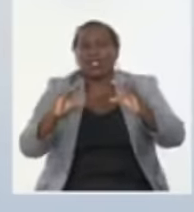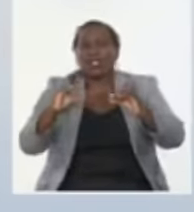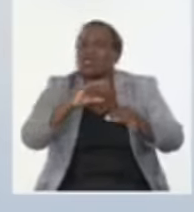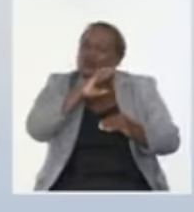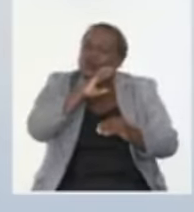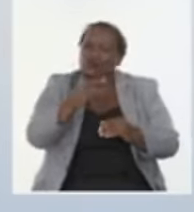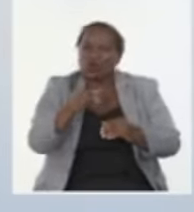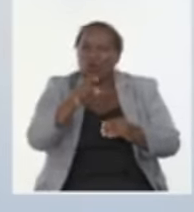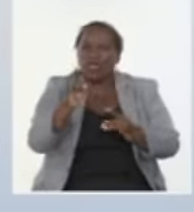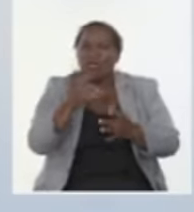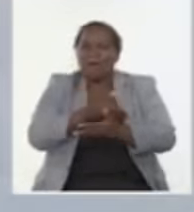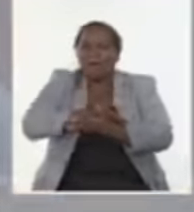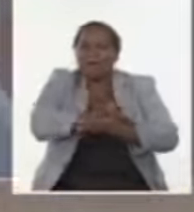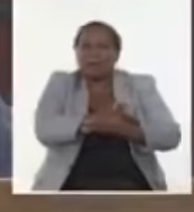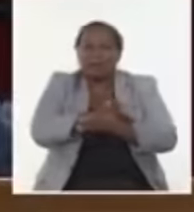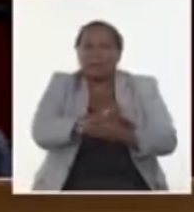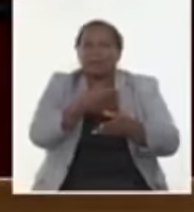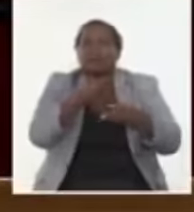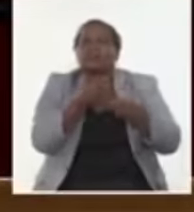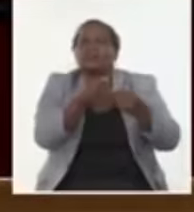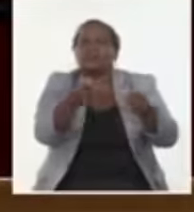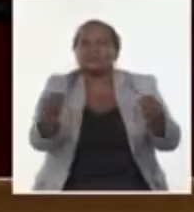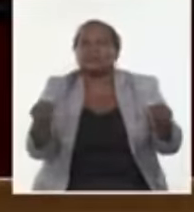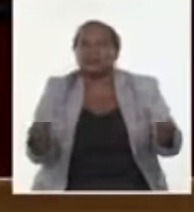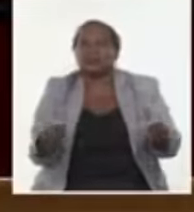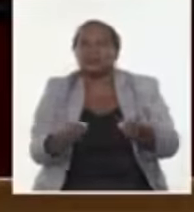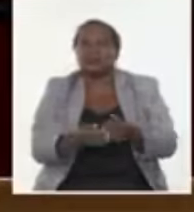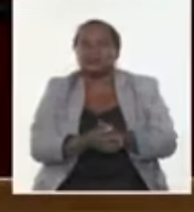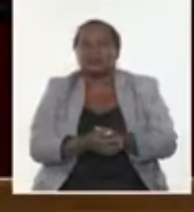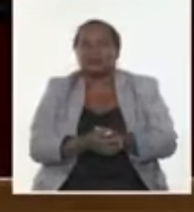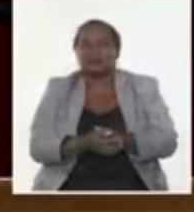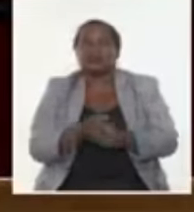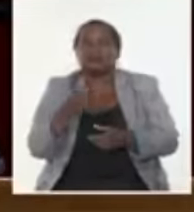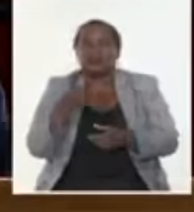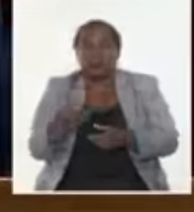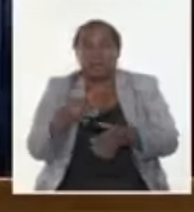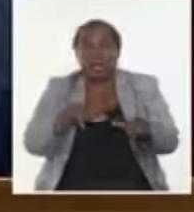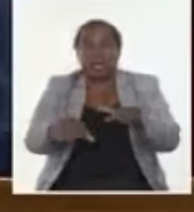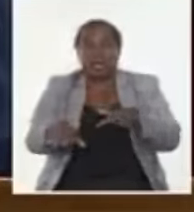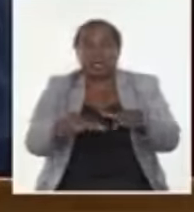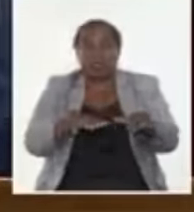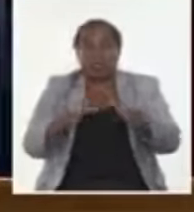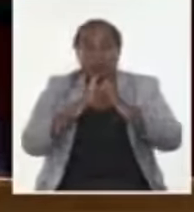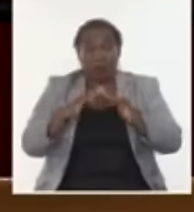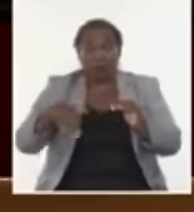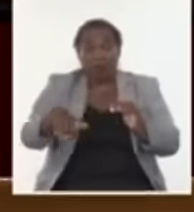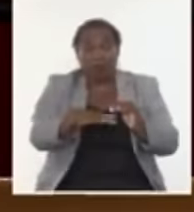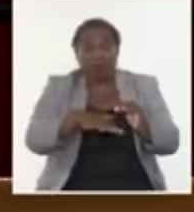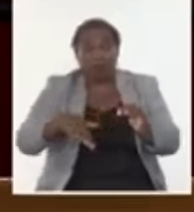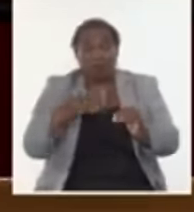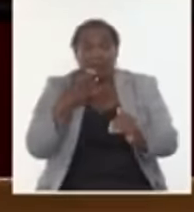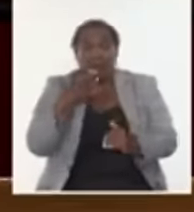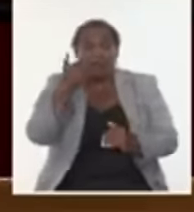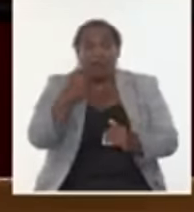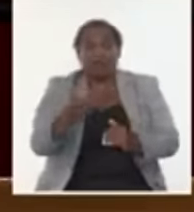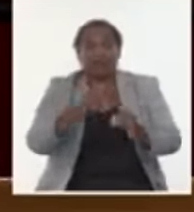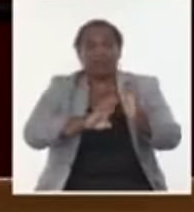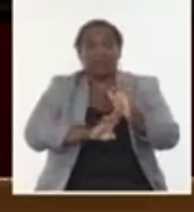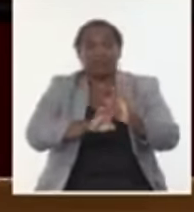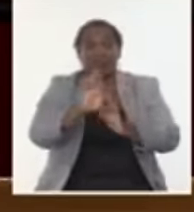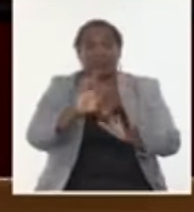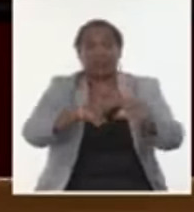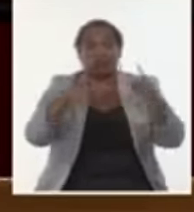entregado otros recursos, unas 1.500 más. Se desarrollan acciones desde las comunidades en beneficio del desarrollo integral